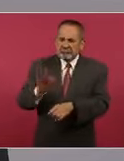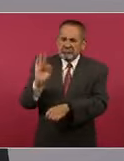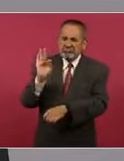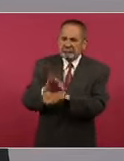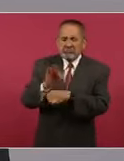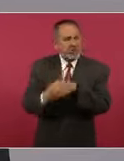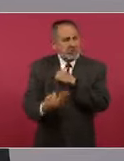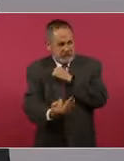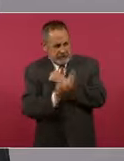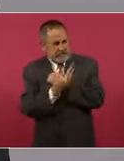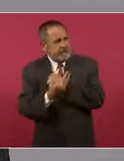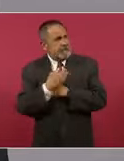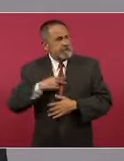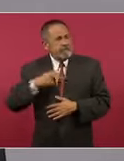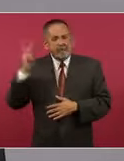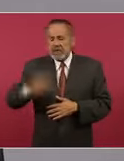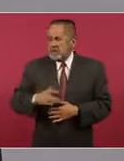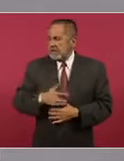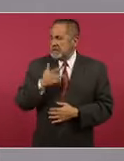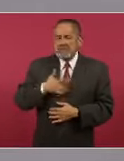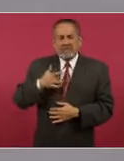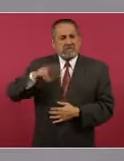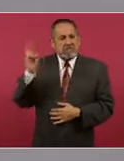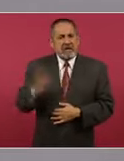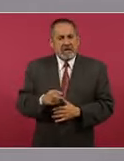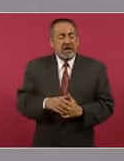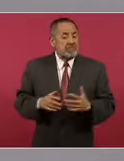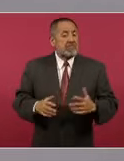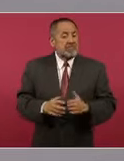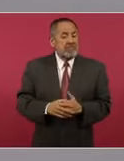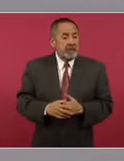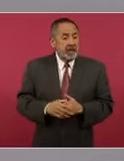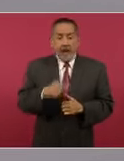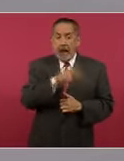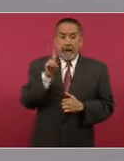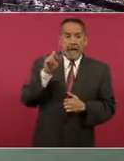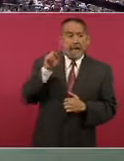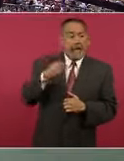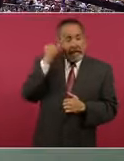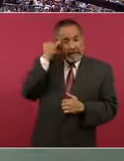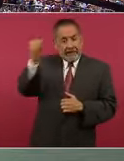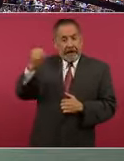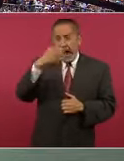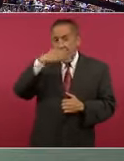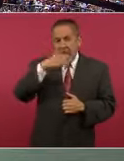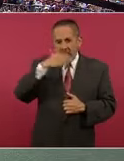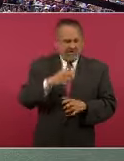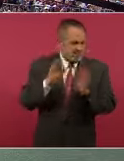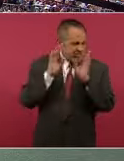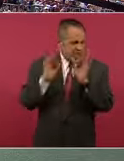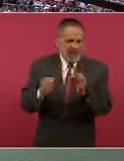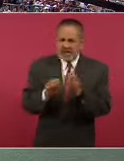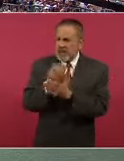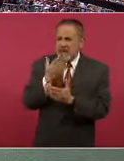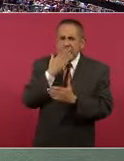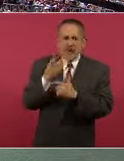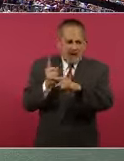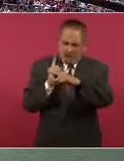intereses. La primera parte de la estrategia cardenista había resultado